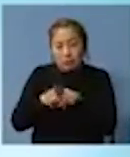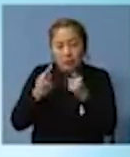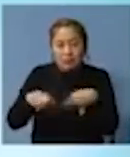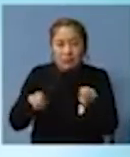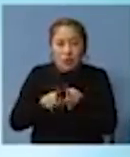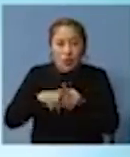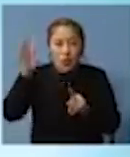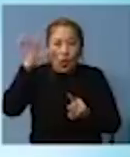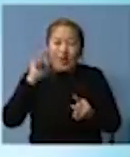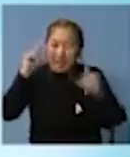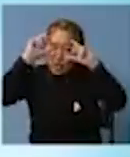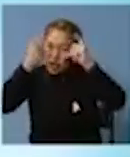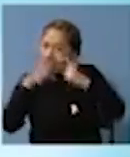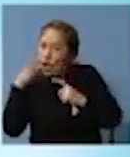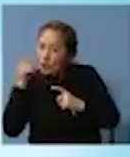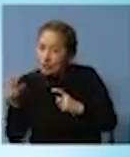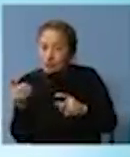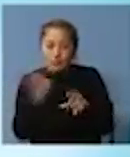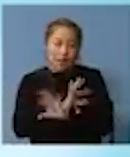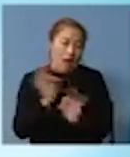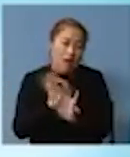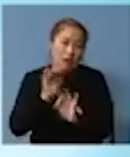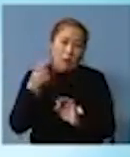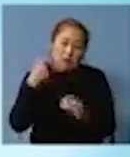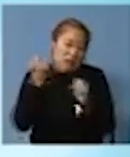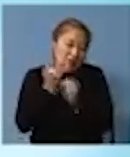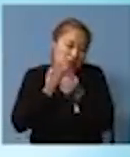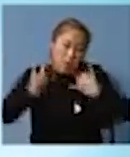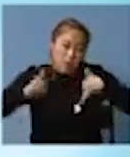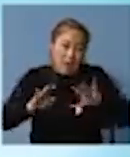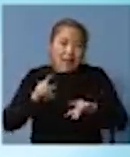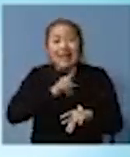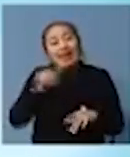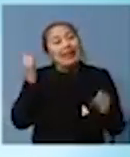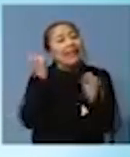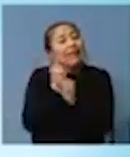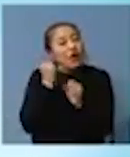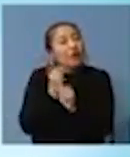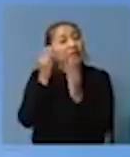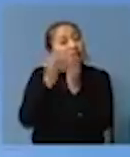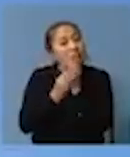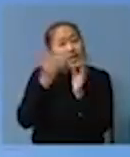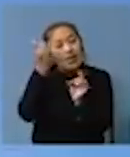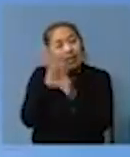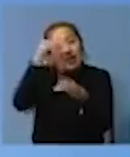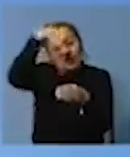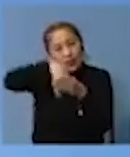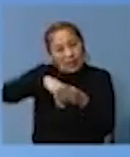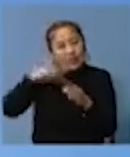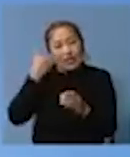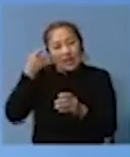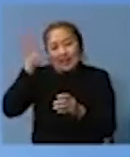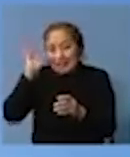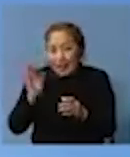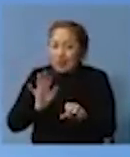eso digo, no creo en la ingenuidad. Si hubiera sido un empleado común y corriente, él fue funcionario. Cuando uno es funcionario,